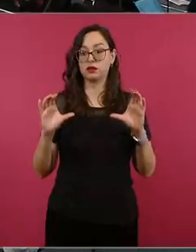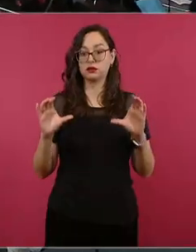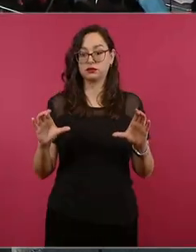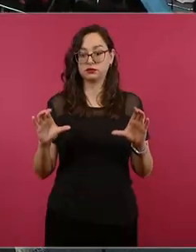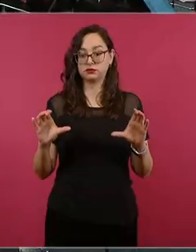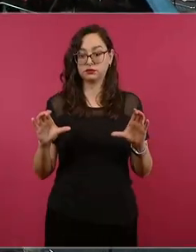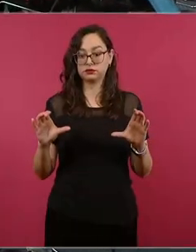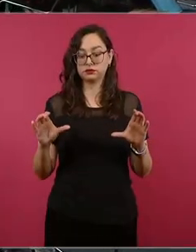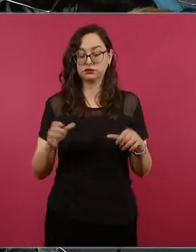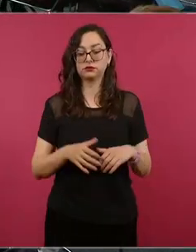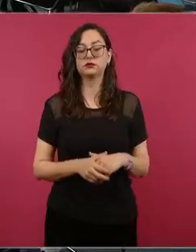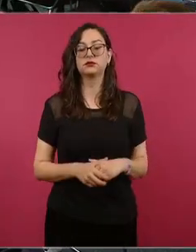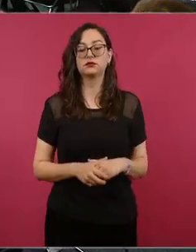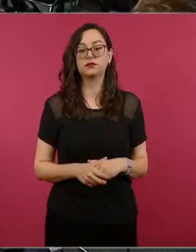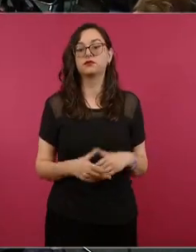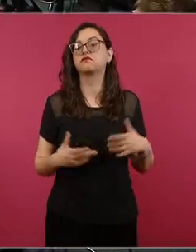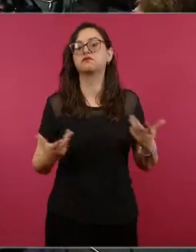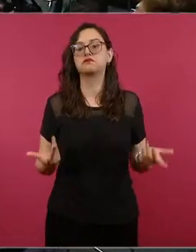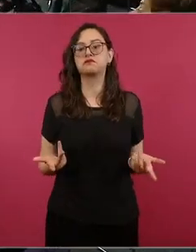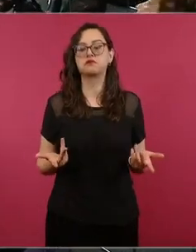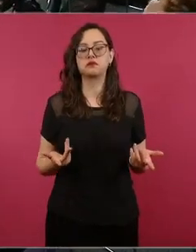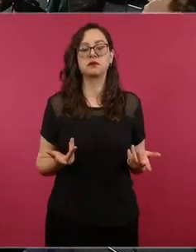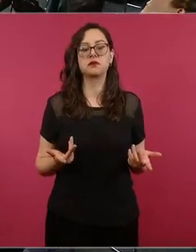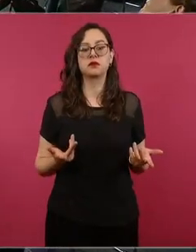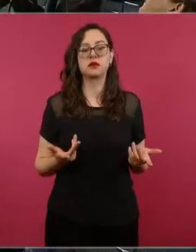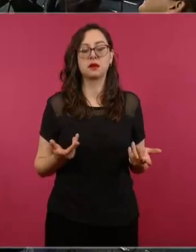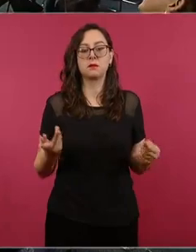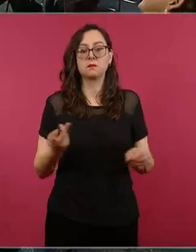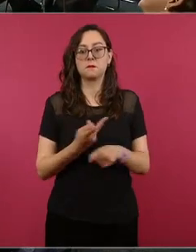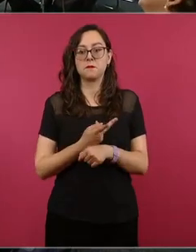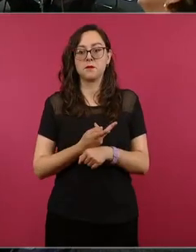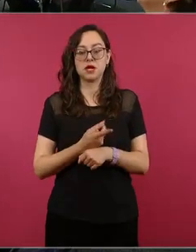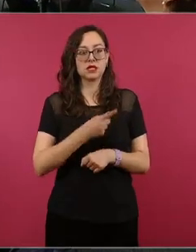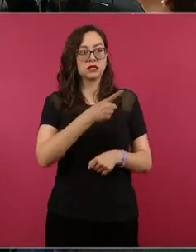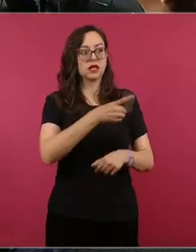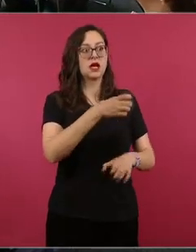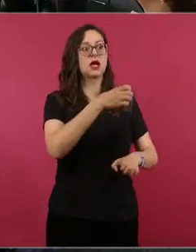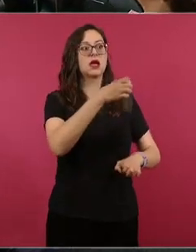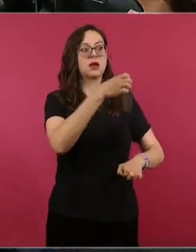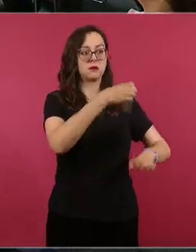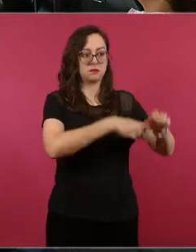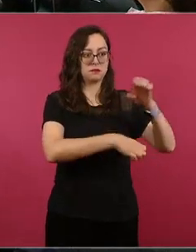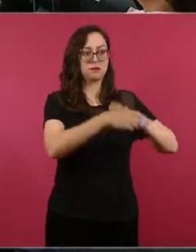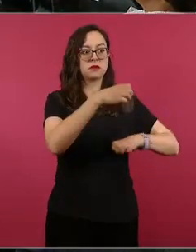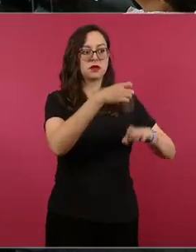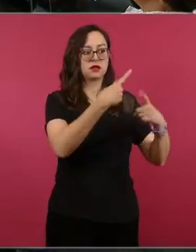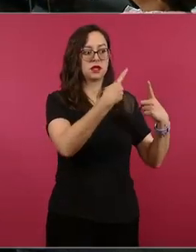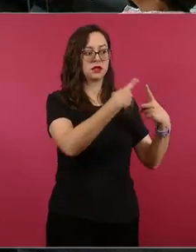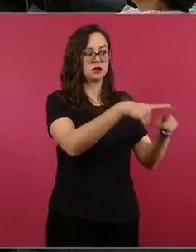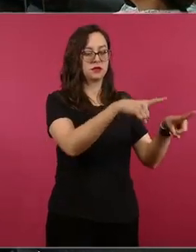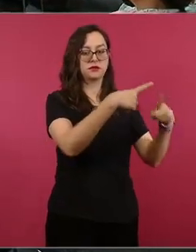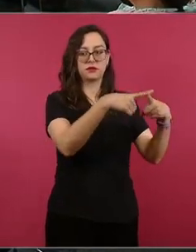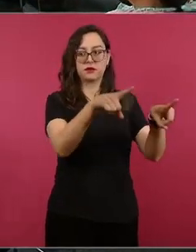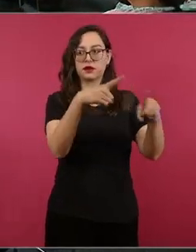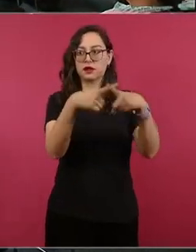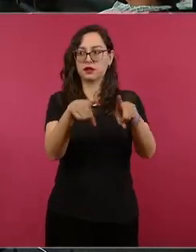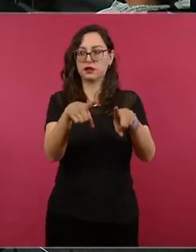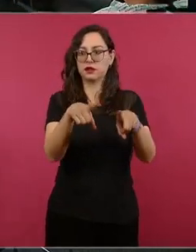Y empiezan de manera increíble las empresas petroleras